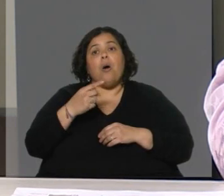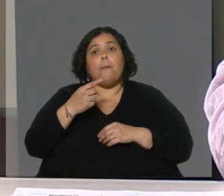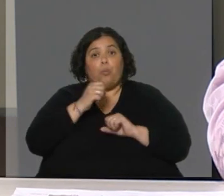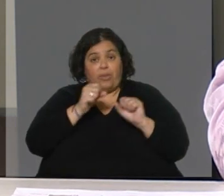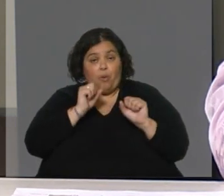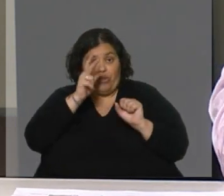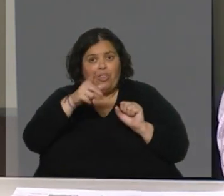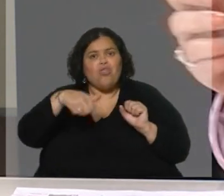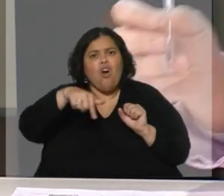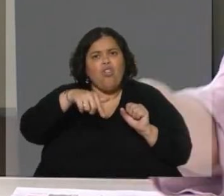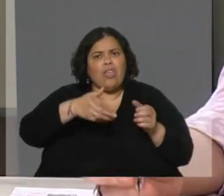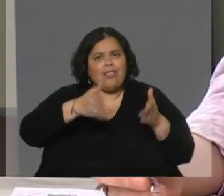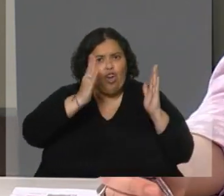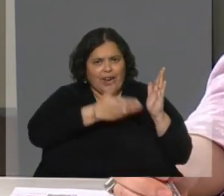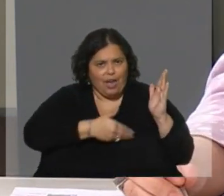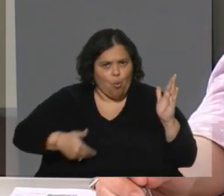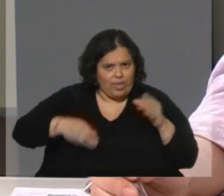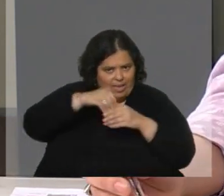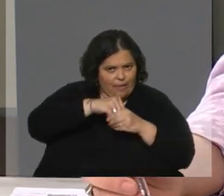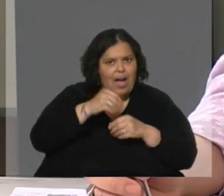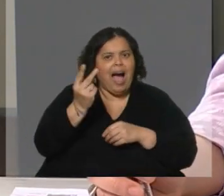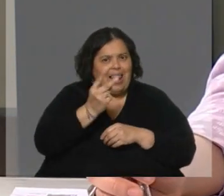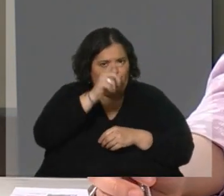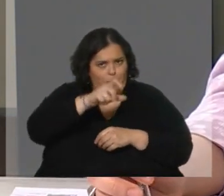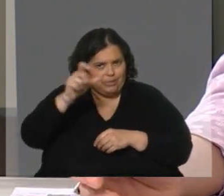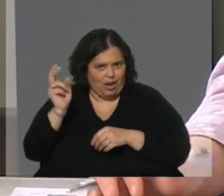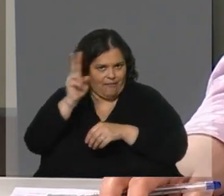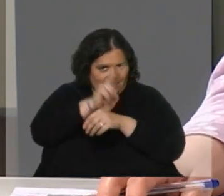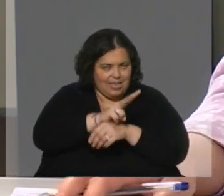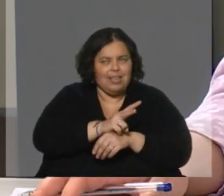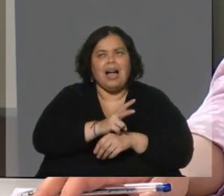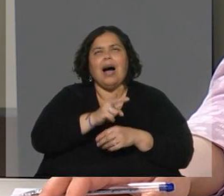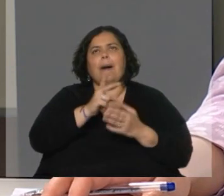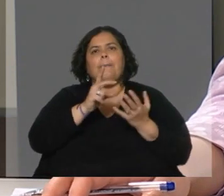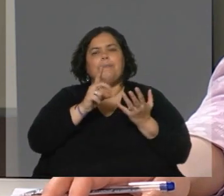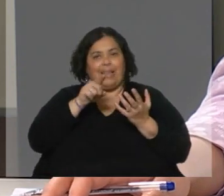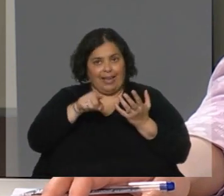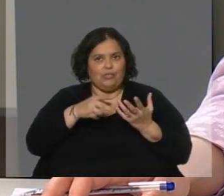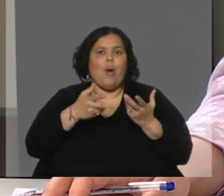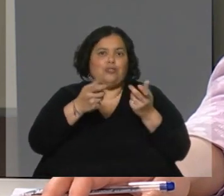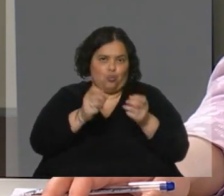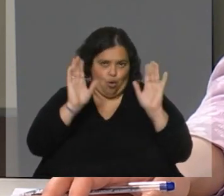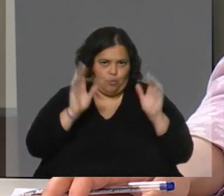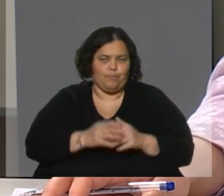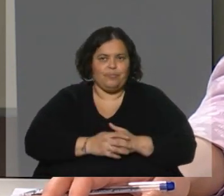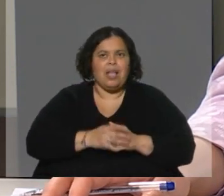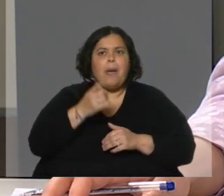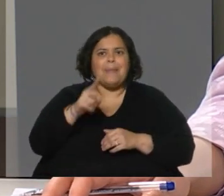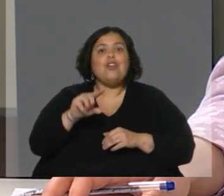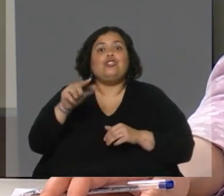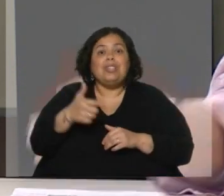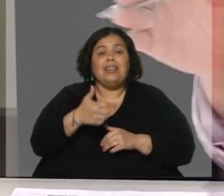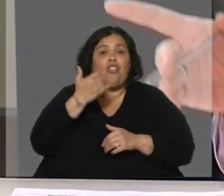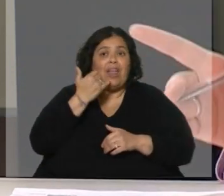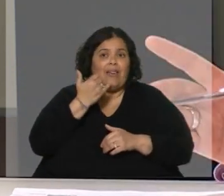ubicarlos en la torre ejecutiva a los dos personas que habían ido a visitar y bueno ayudó pero pero sí los teléfonos